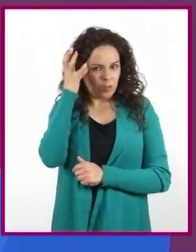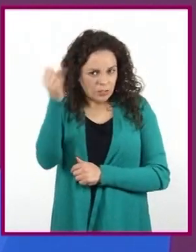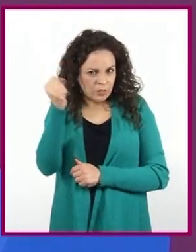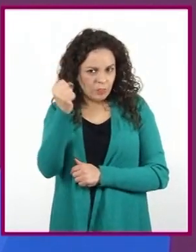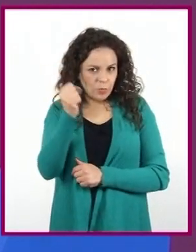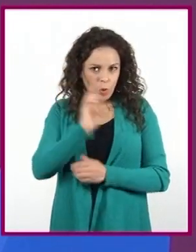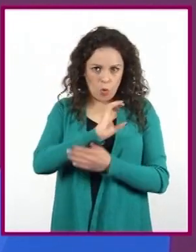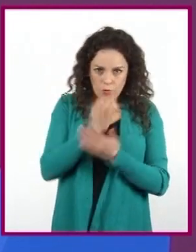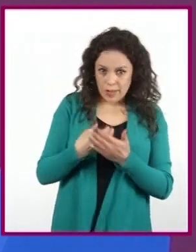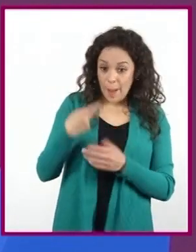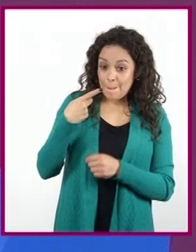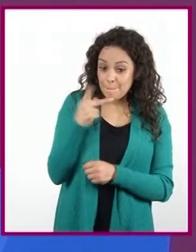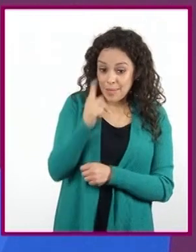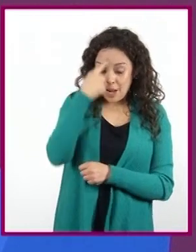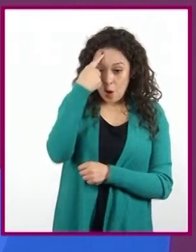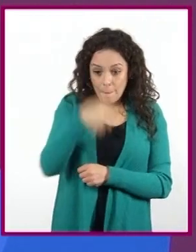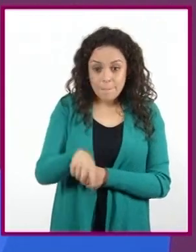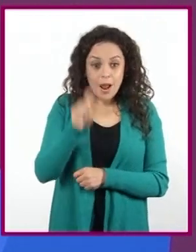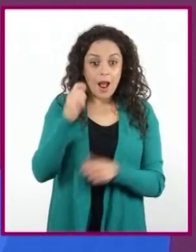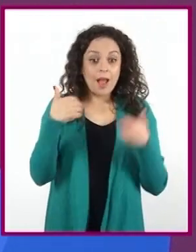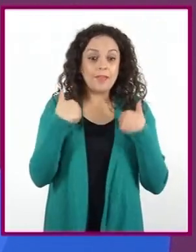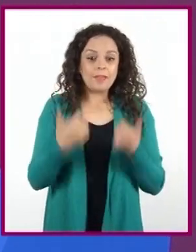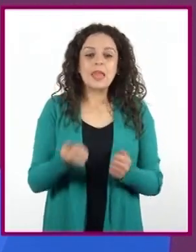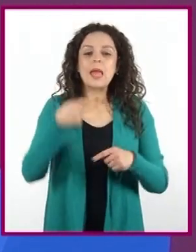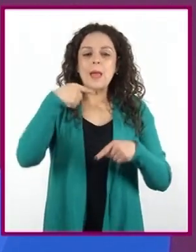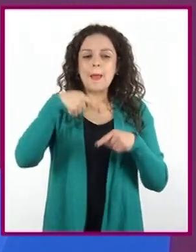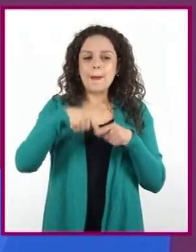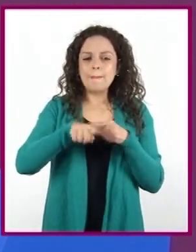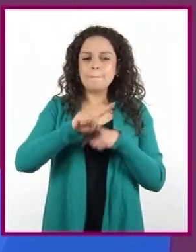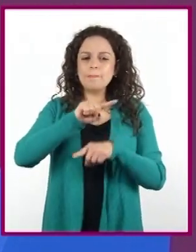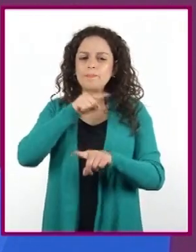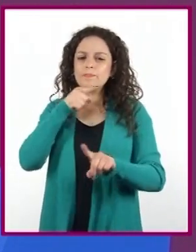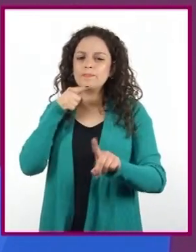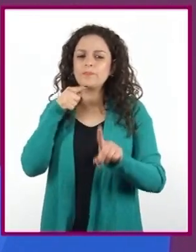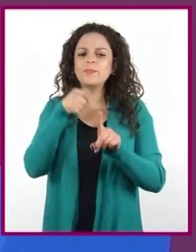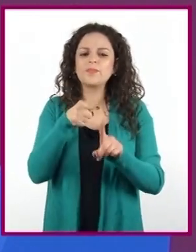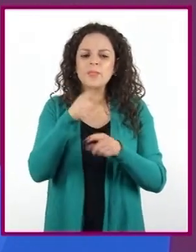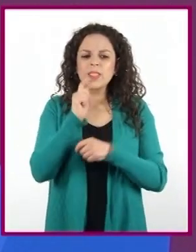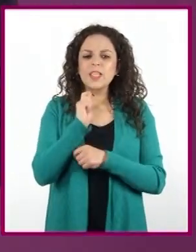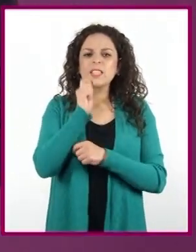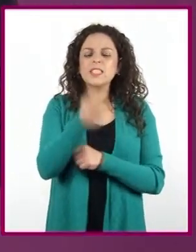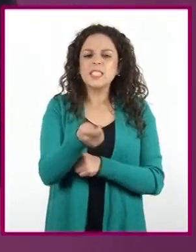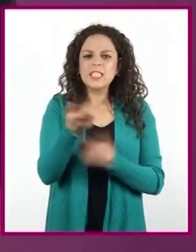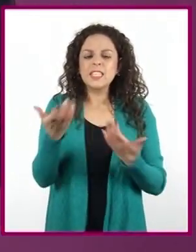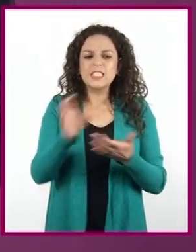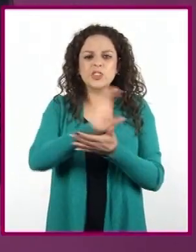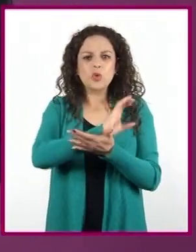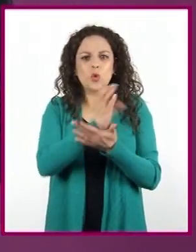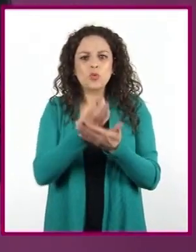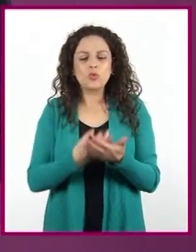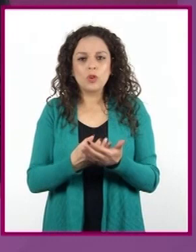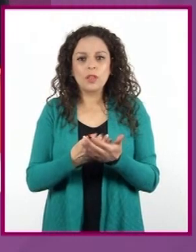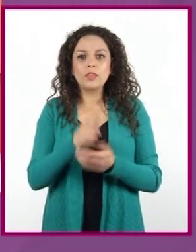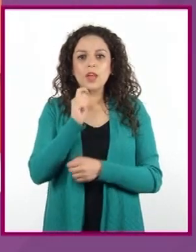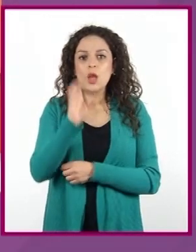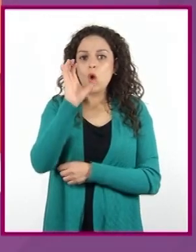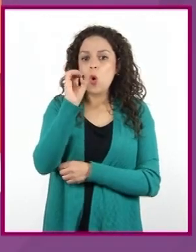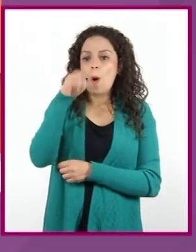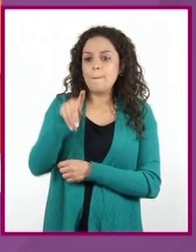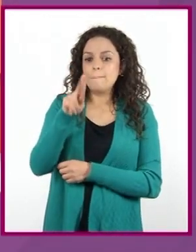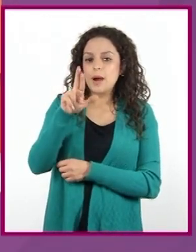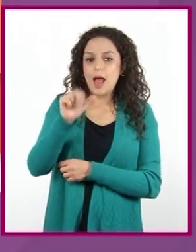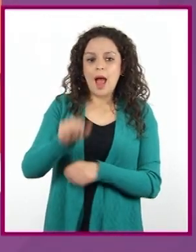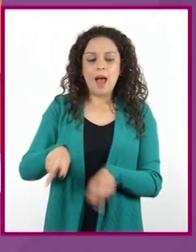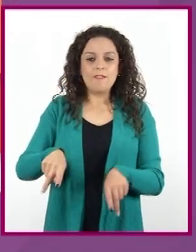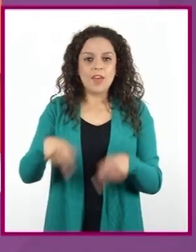para interpretarlos vamos a empezar a enfocarnos en ¿qué es un contrato de compraventa? Para